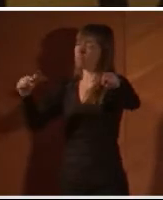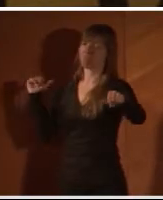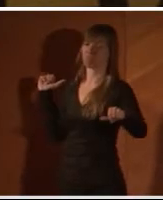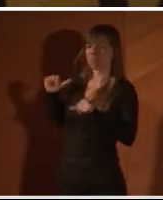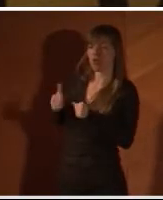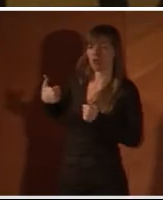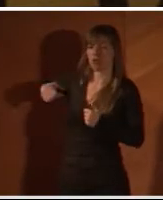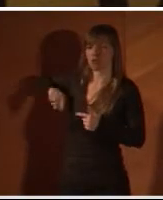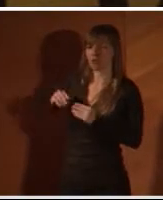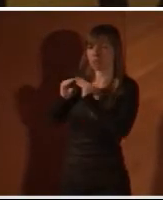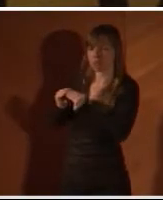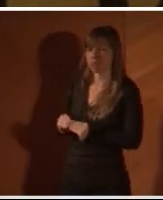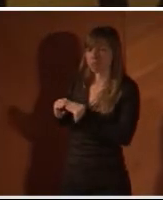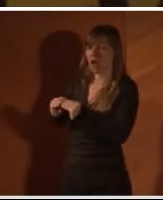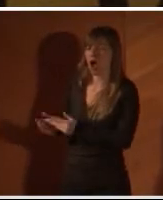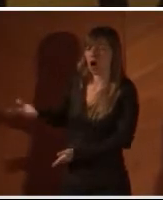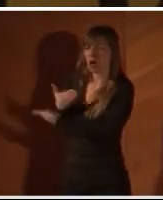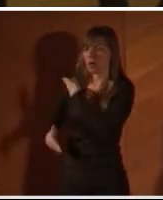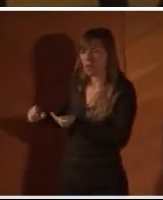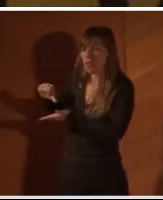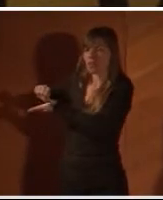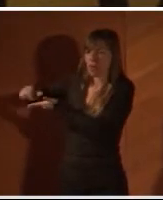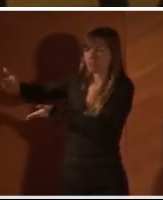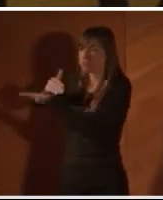hemos empezado a colaborar con ciudades y